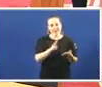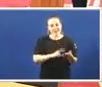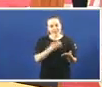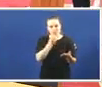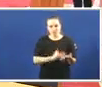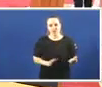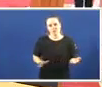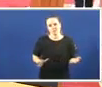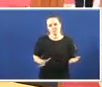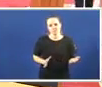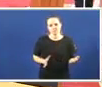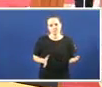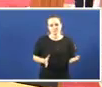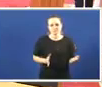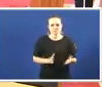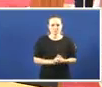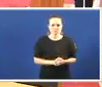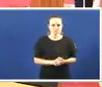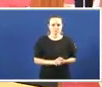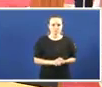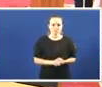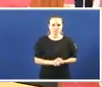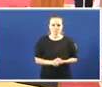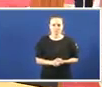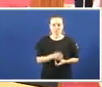papéis. Teño aquí